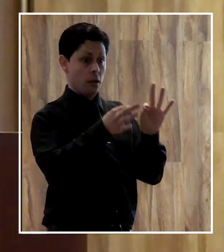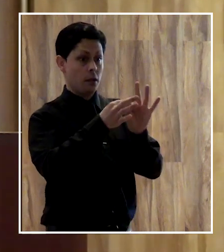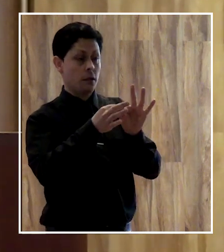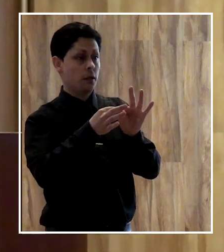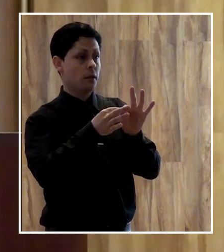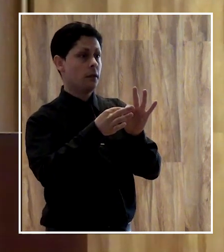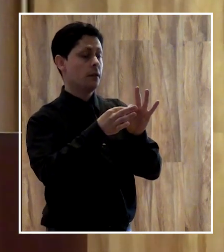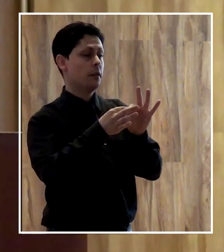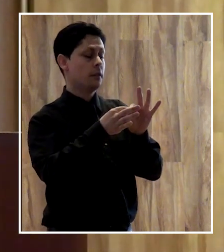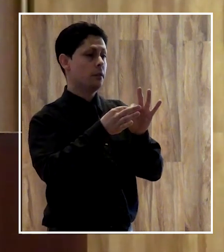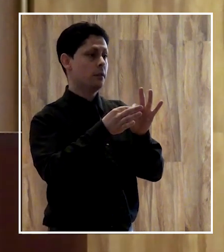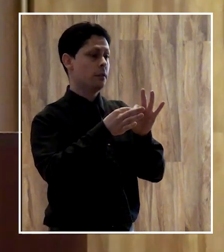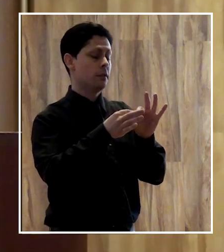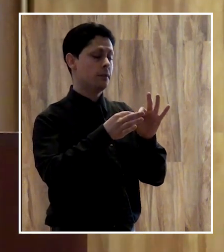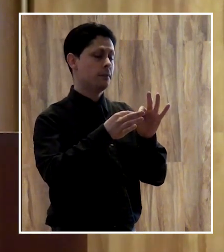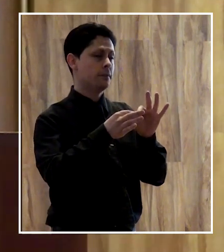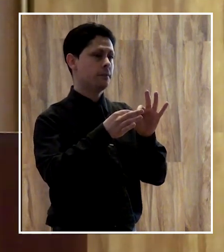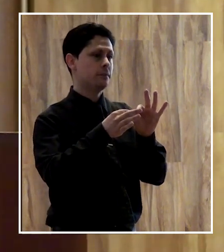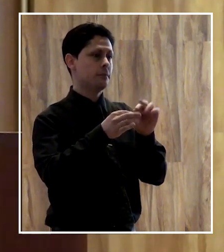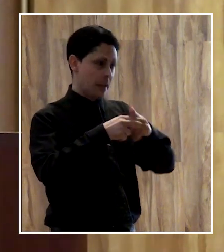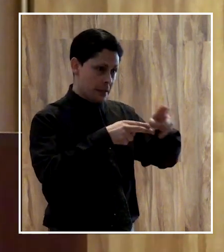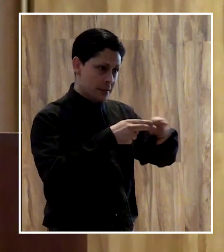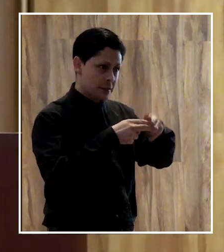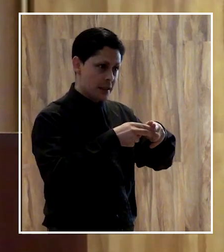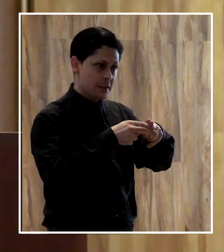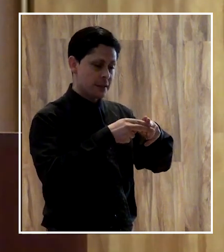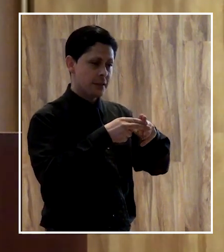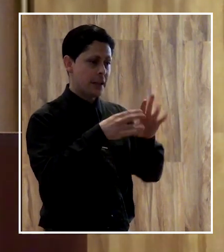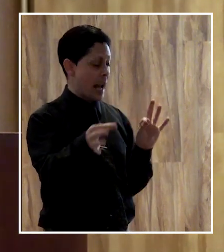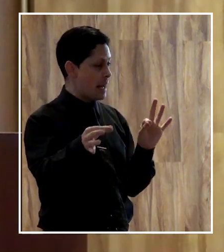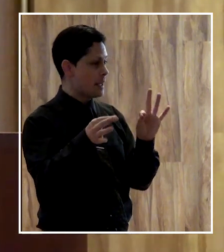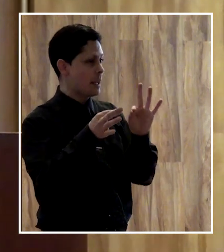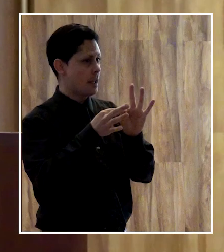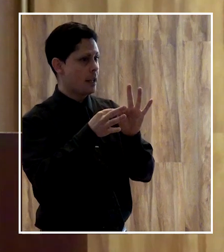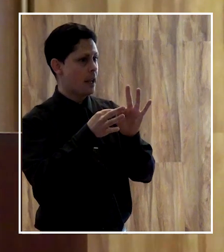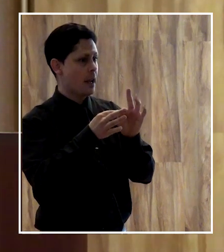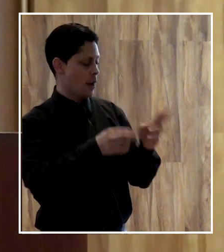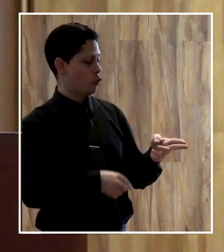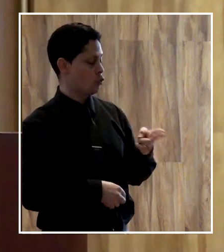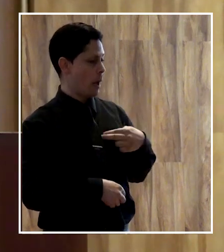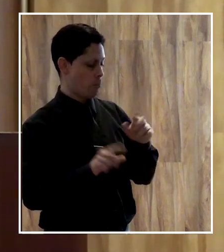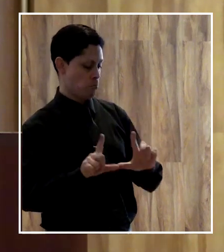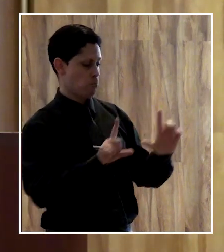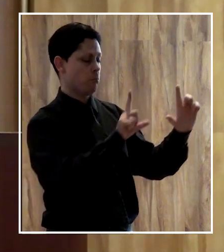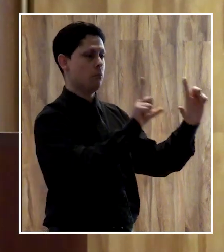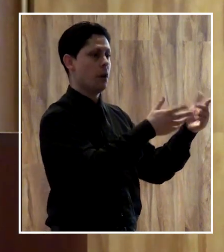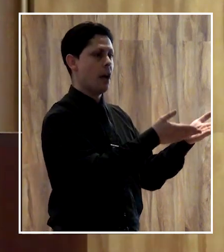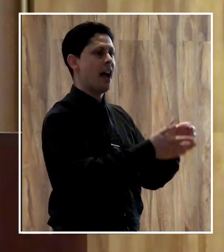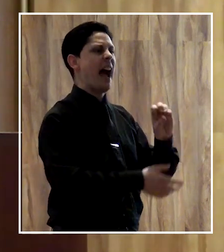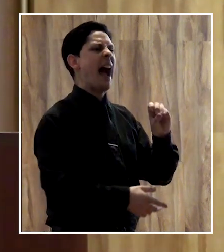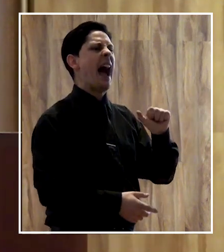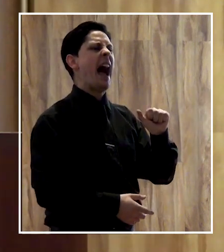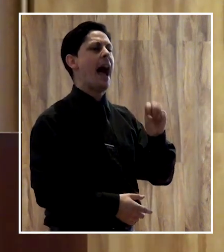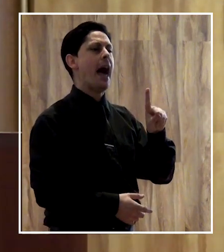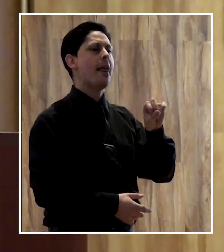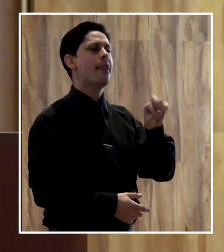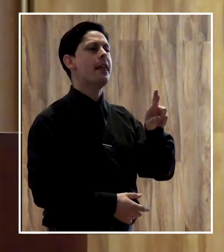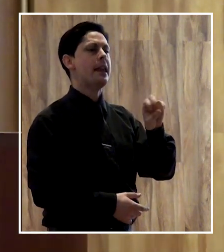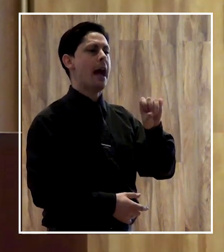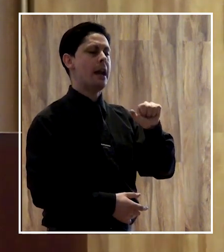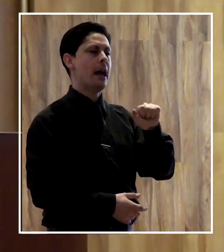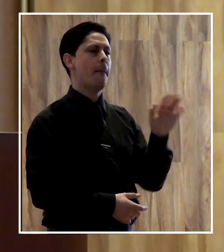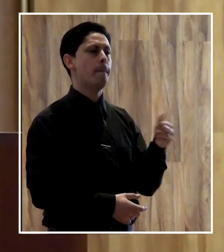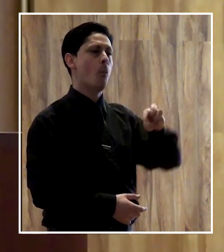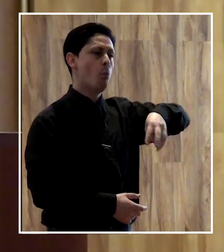coincidentemente, esos son los astros que se alinean, ¿no es cierto?, el premio se lo entregó nuestra querida Adriana Muñoz,